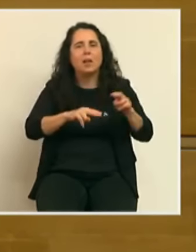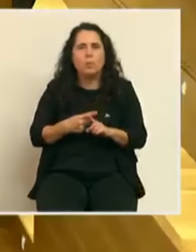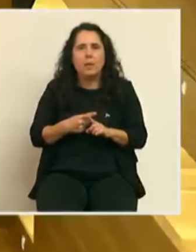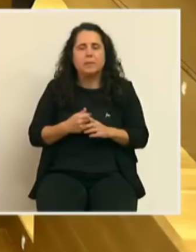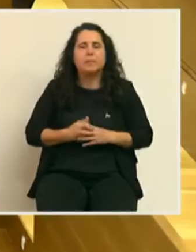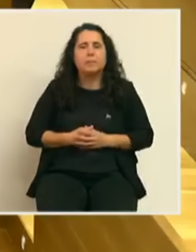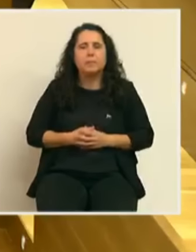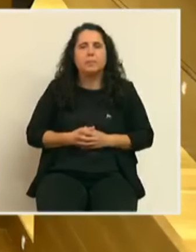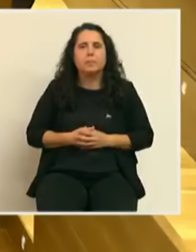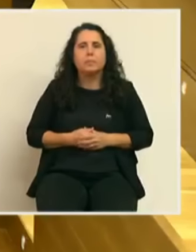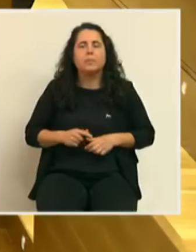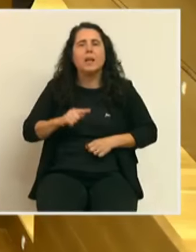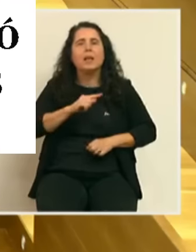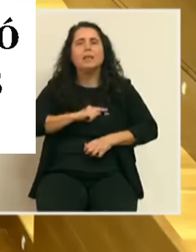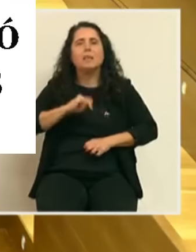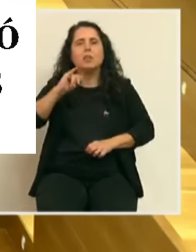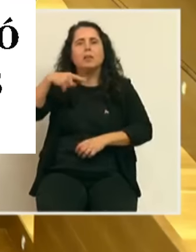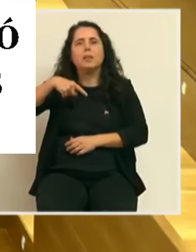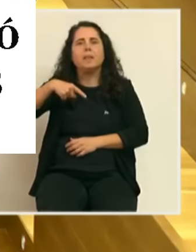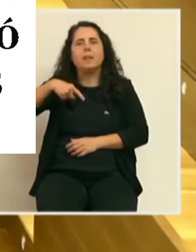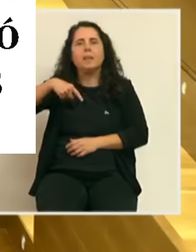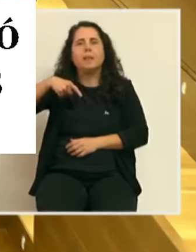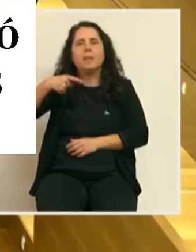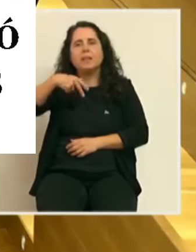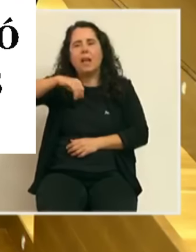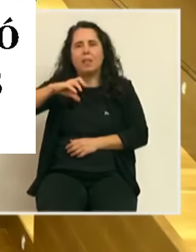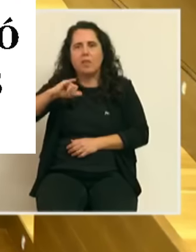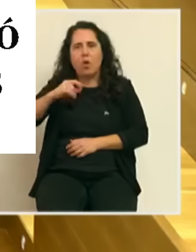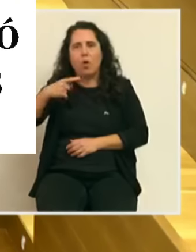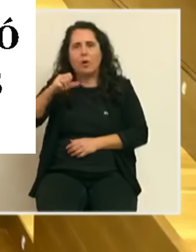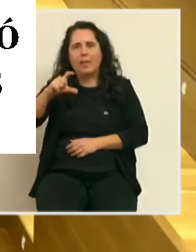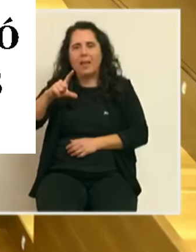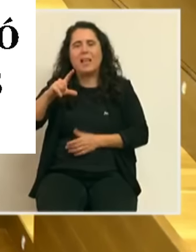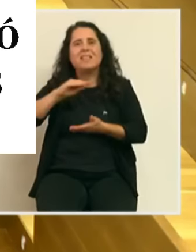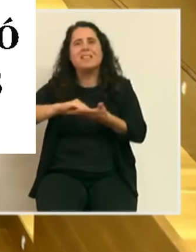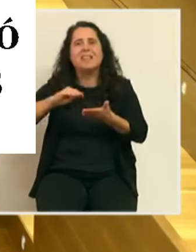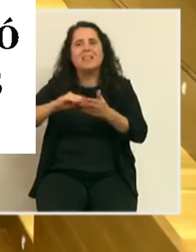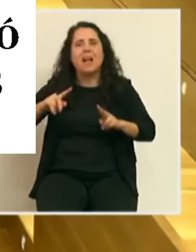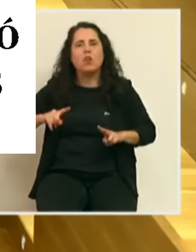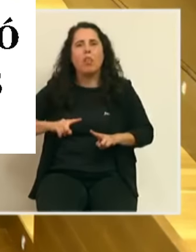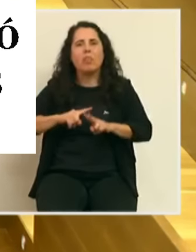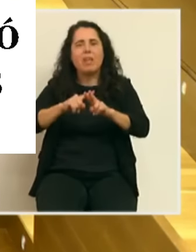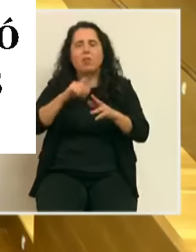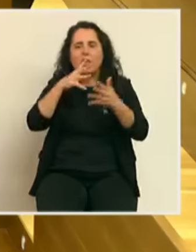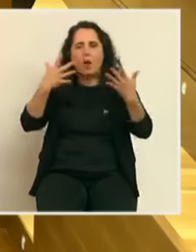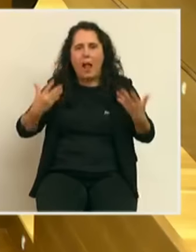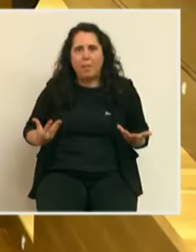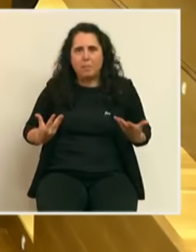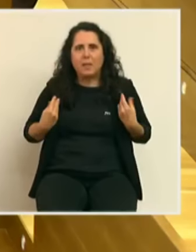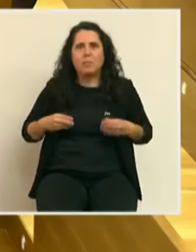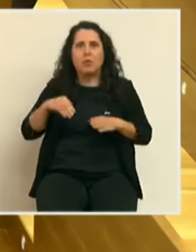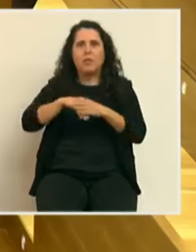más, el señor Ignacio Gil Lázaro, secretario de Vox, ahora mateis en Valencia.